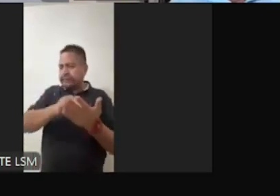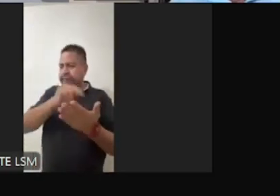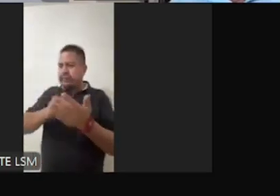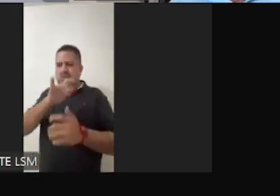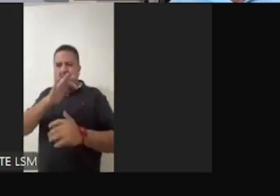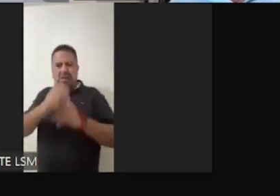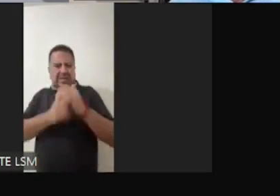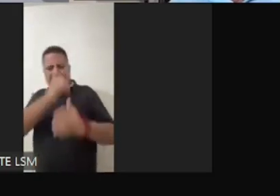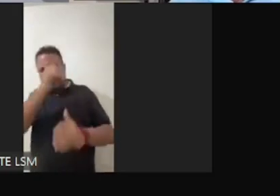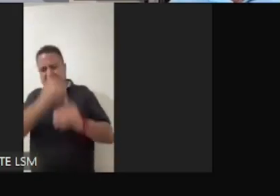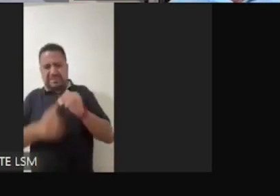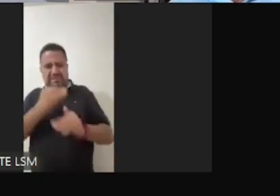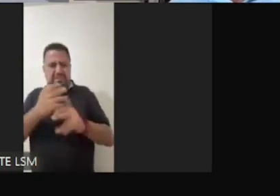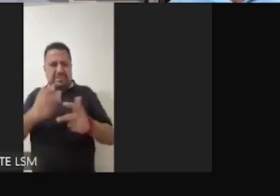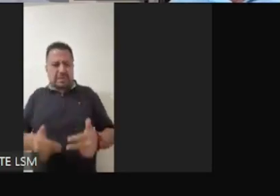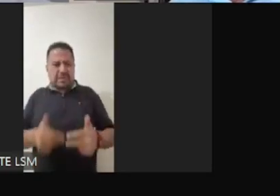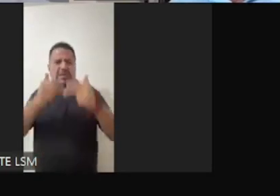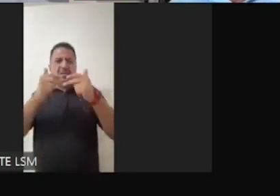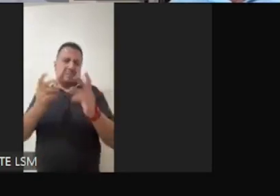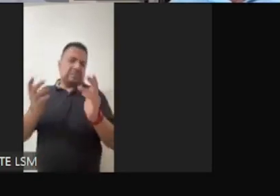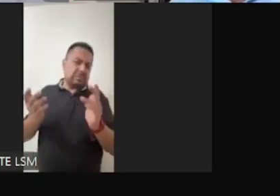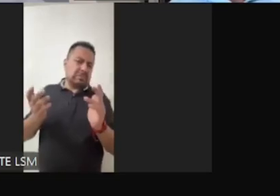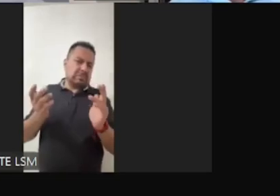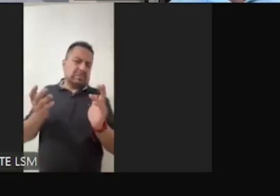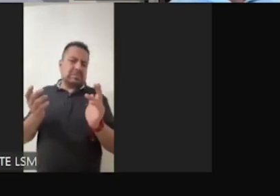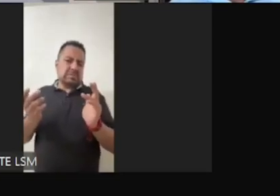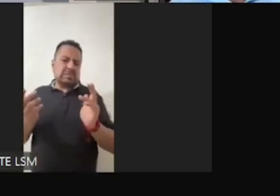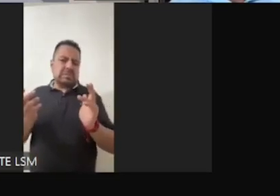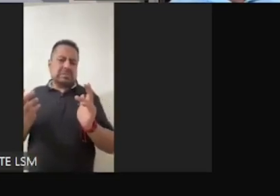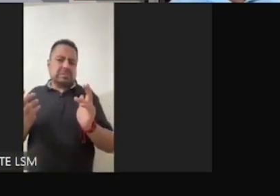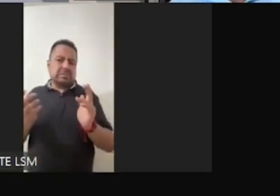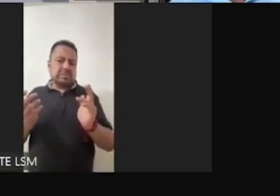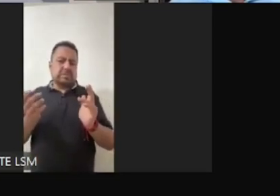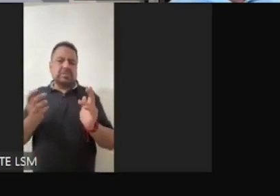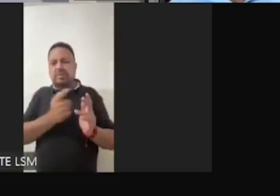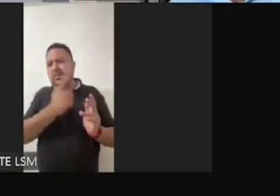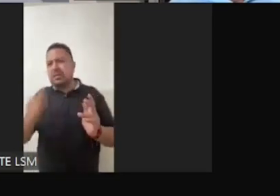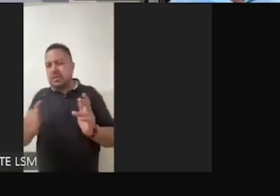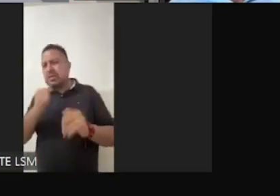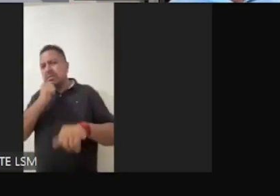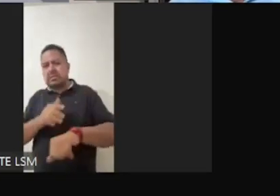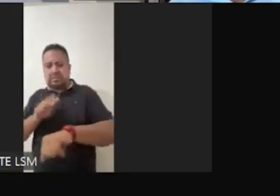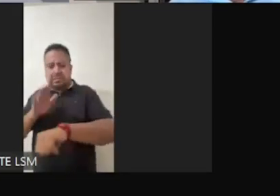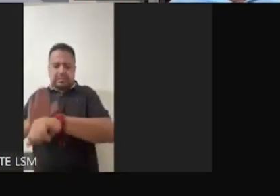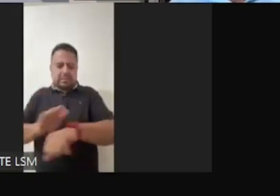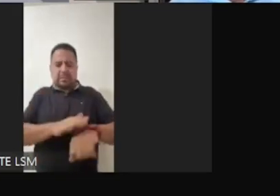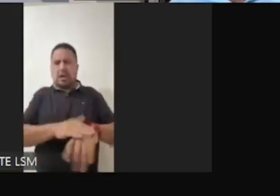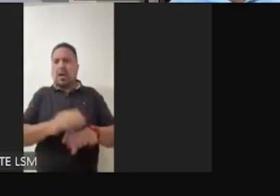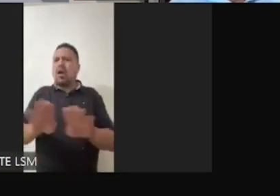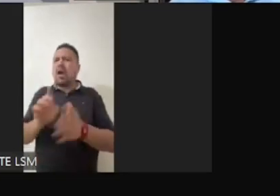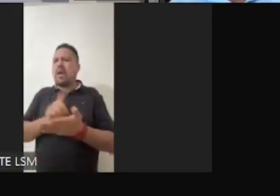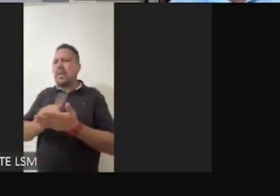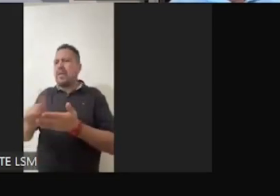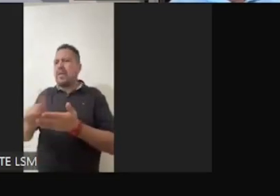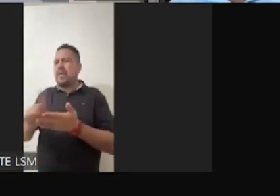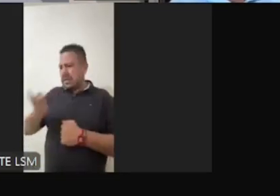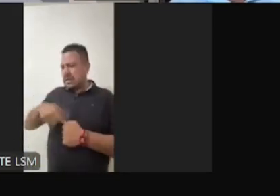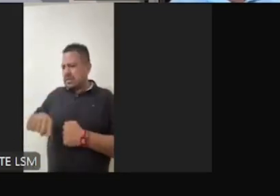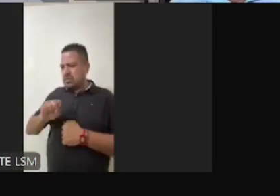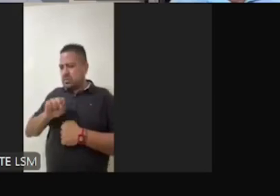firmas a la conclusión de la presente resolución y en consecuencia notifíquese conforme a derecho